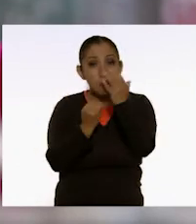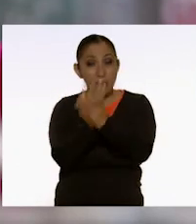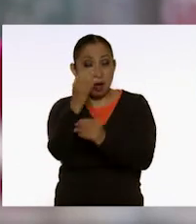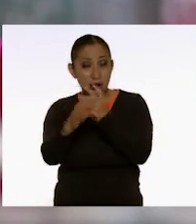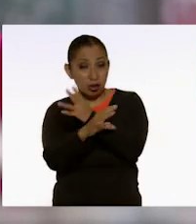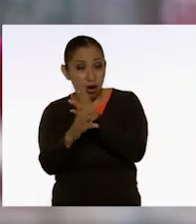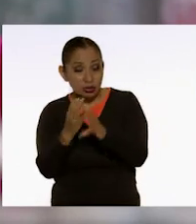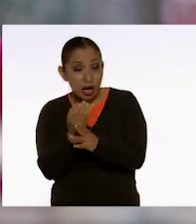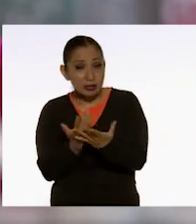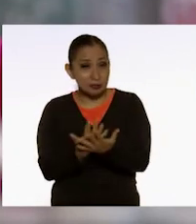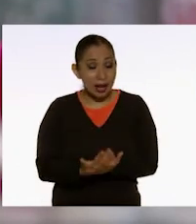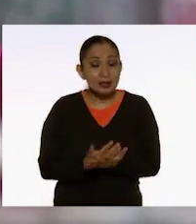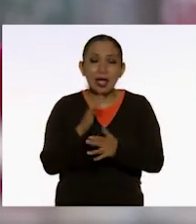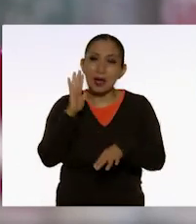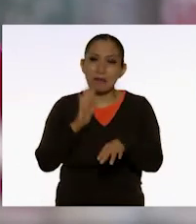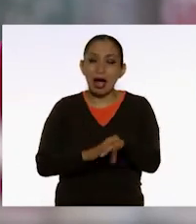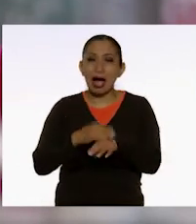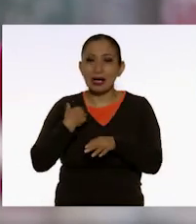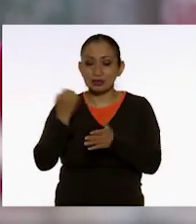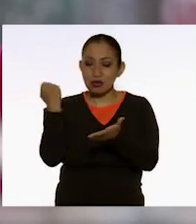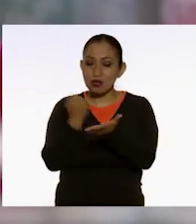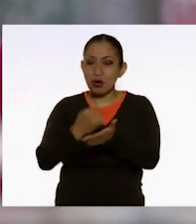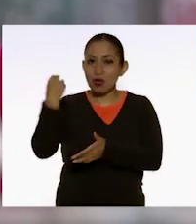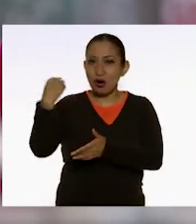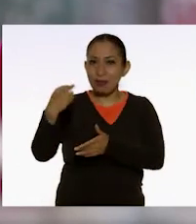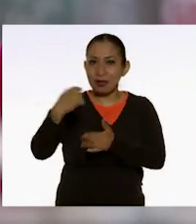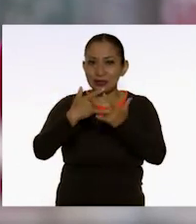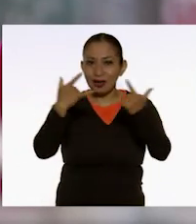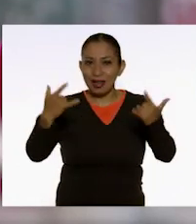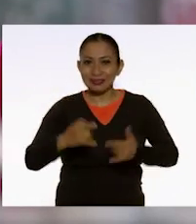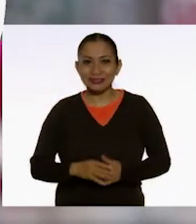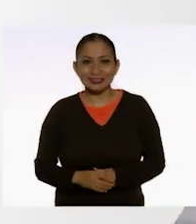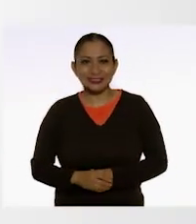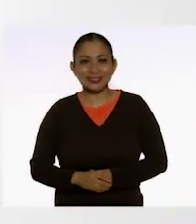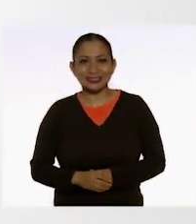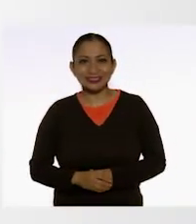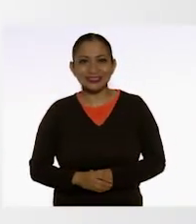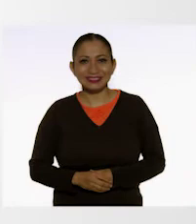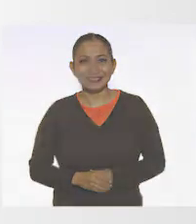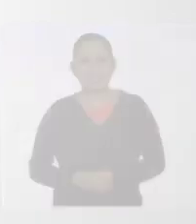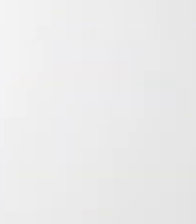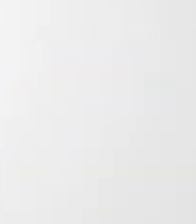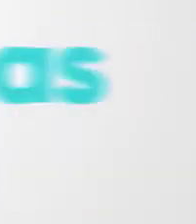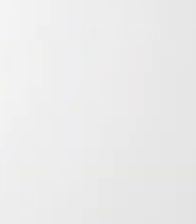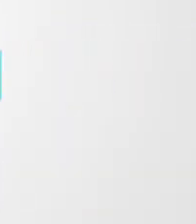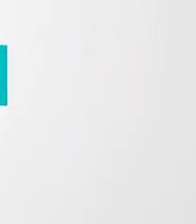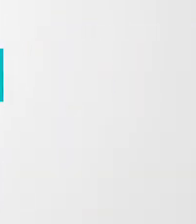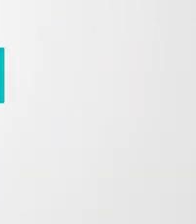esperanzas, y sobre todo, dejar tu nombre marcado en la historia.